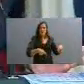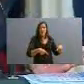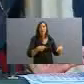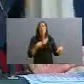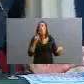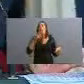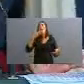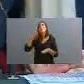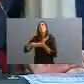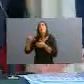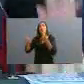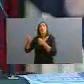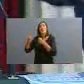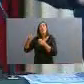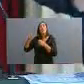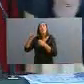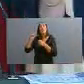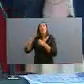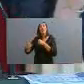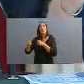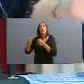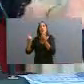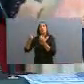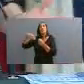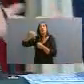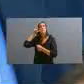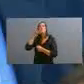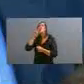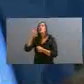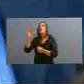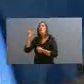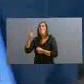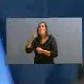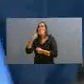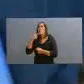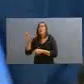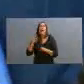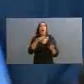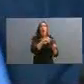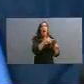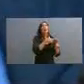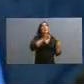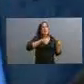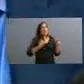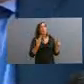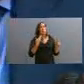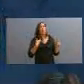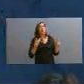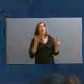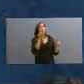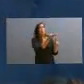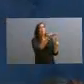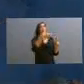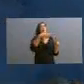una represa, vamos a hablar de una represa en algún lugar con impacto ambiental. Ahí sí cabe contra el Estado una medida cautelar, porque si hay